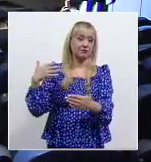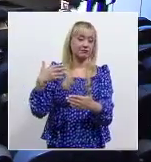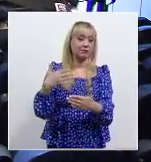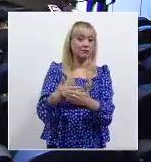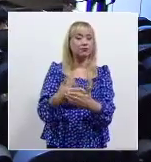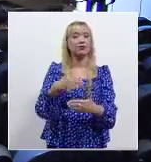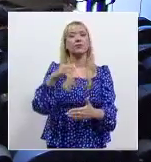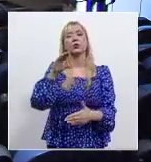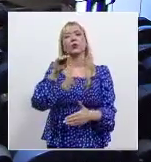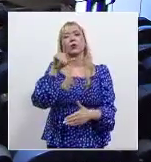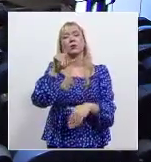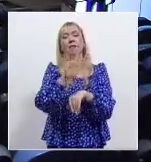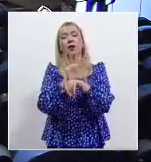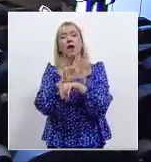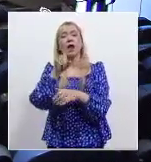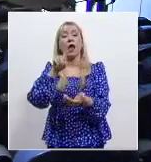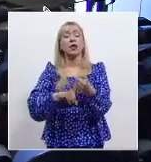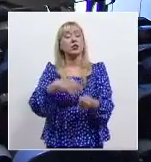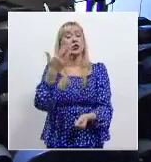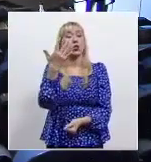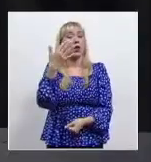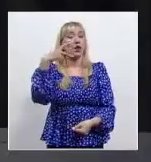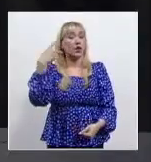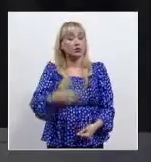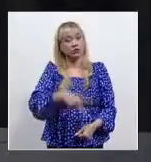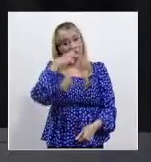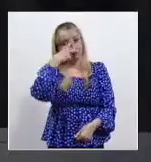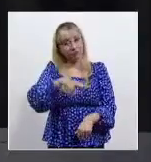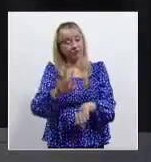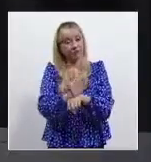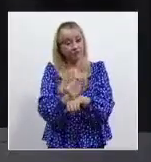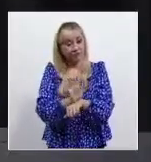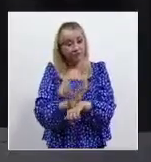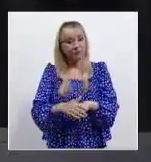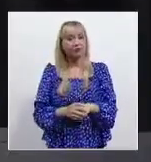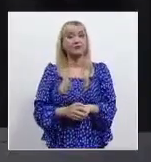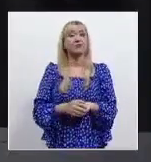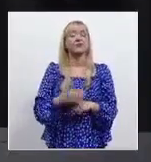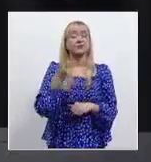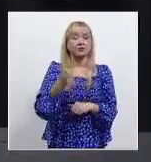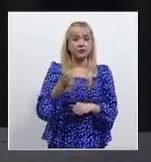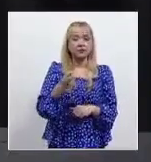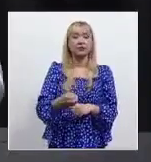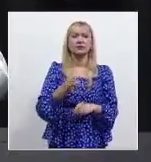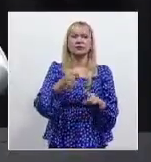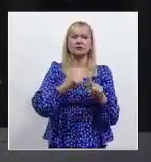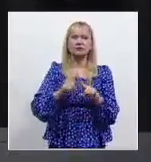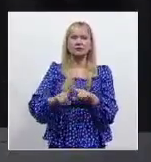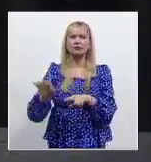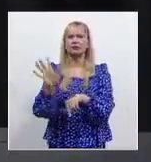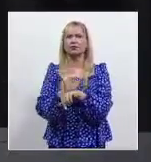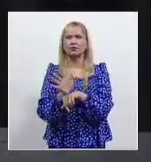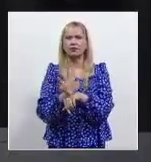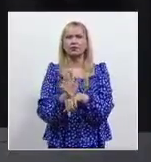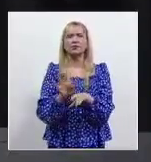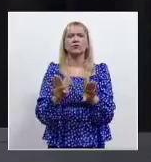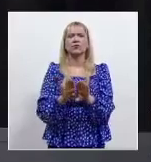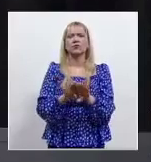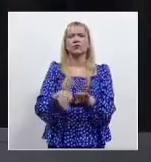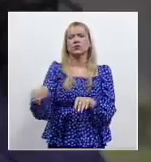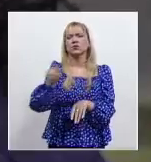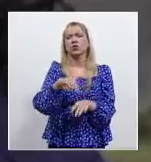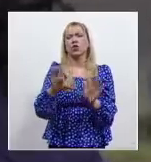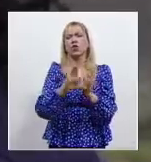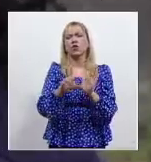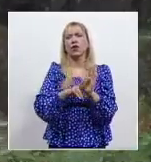serán exhibidos, 50 son producciones mexicanas. Estas 97 películas salen de una convocatoria en la que